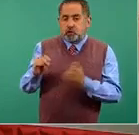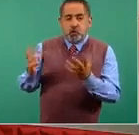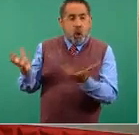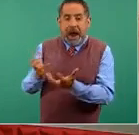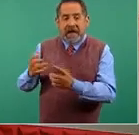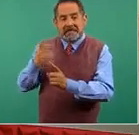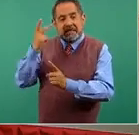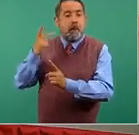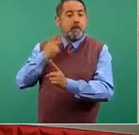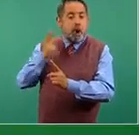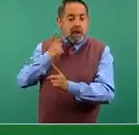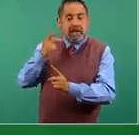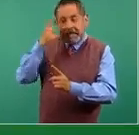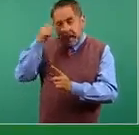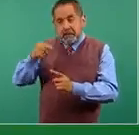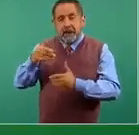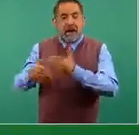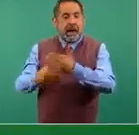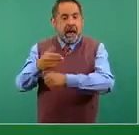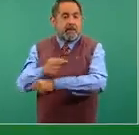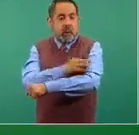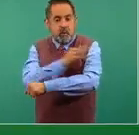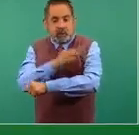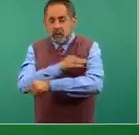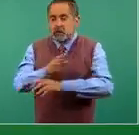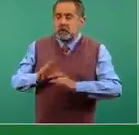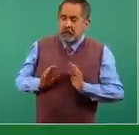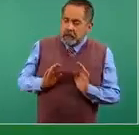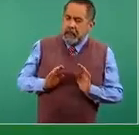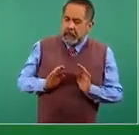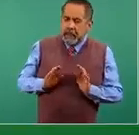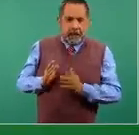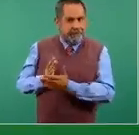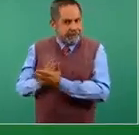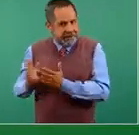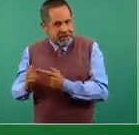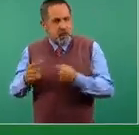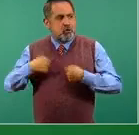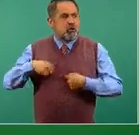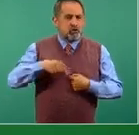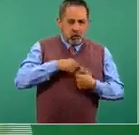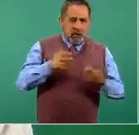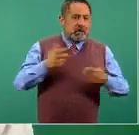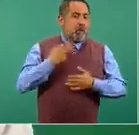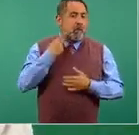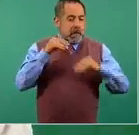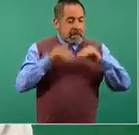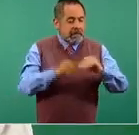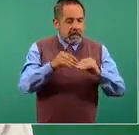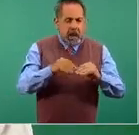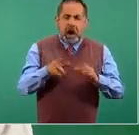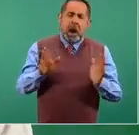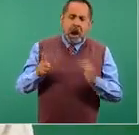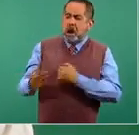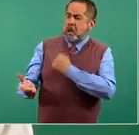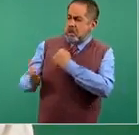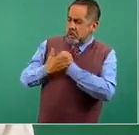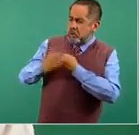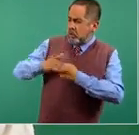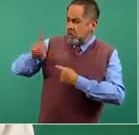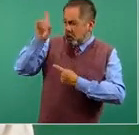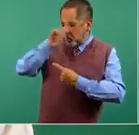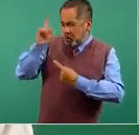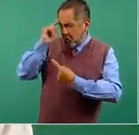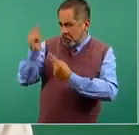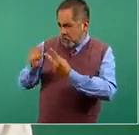la política de vacunación. Pero sin duda para nosotros es importantísimo, es crucial las recomendaciones que nos da este